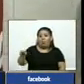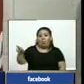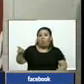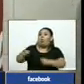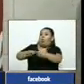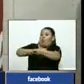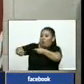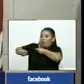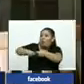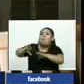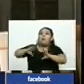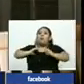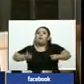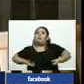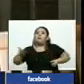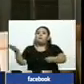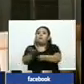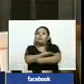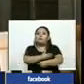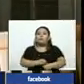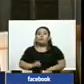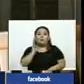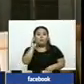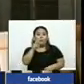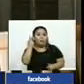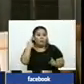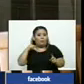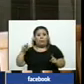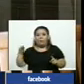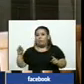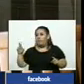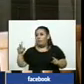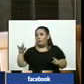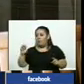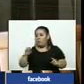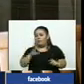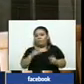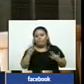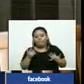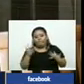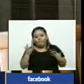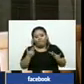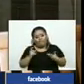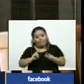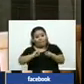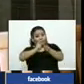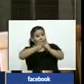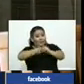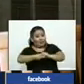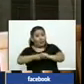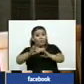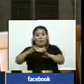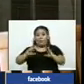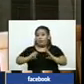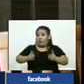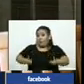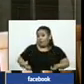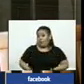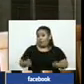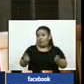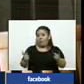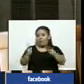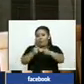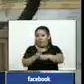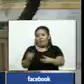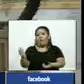para un golpe de Estado. Mientras tanto, Marlon mantiene la esperanza de que su situación cambiará cuando el gobierno y la oposición